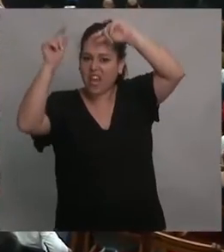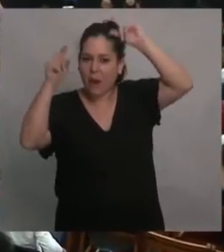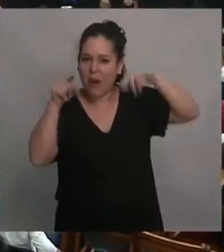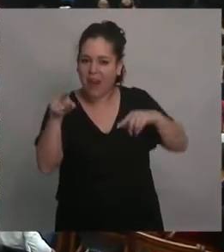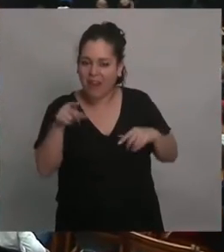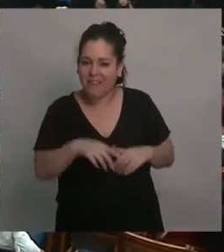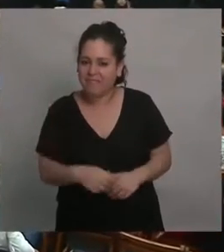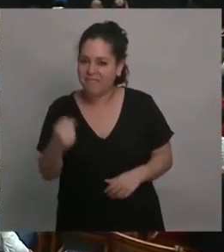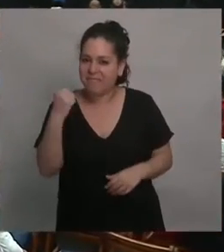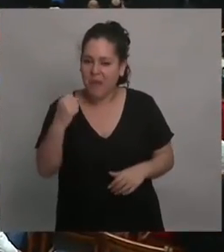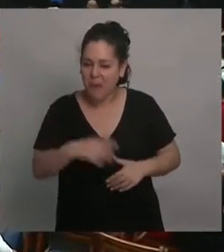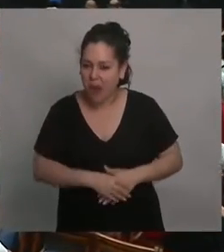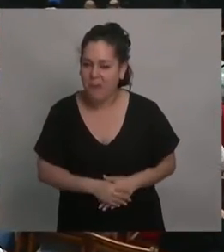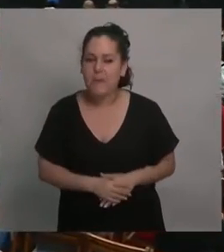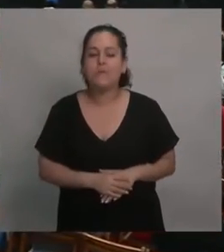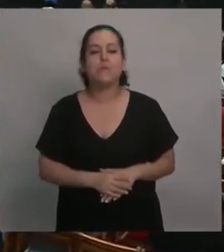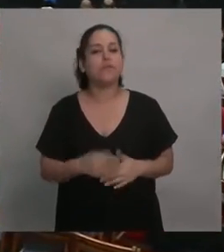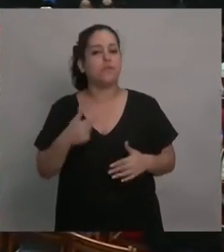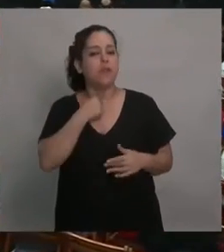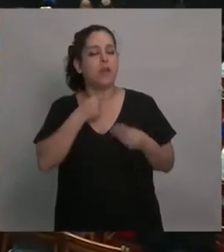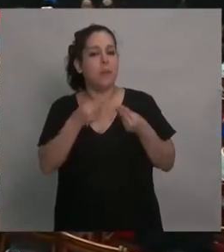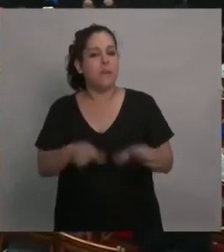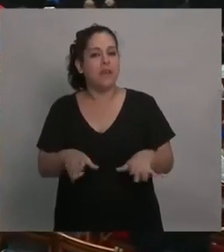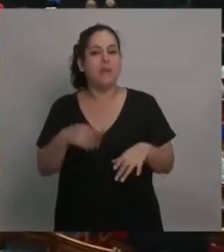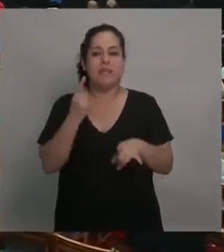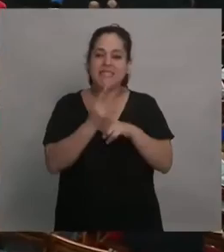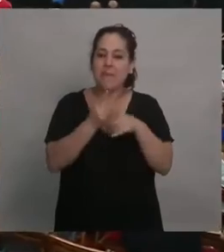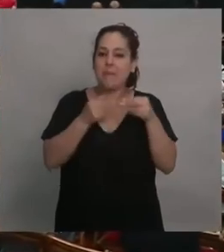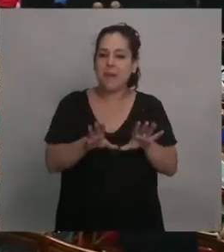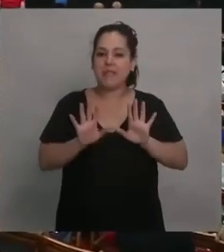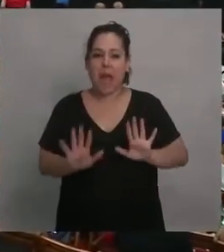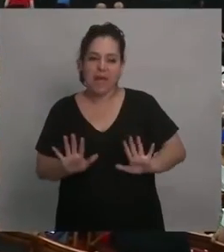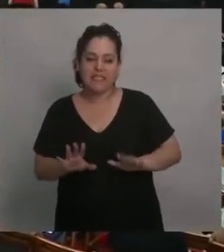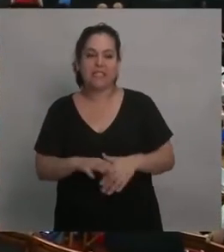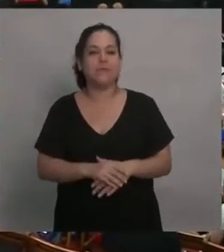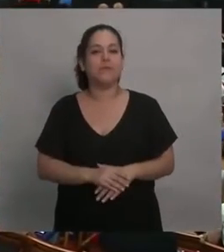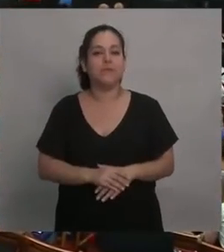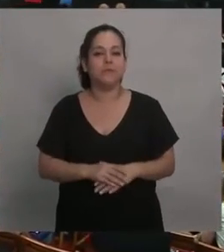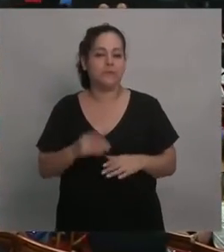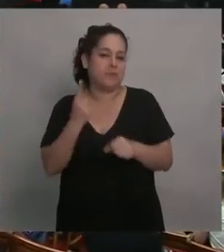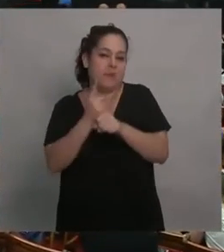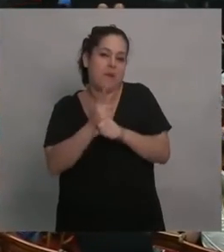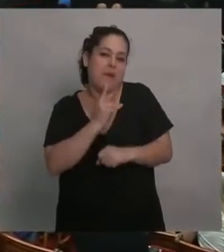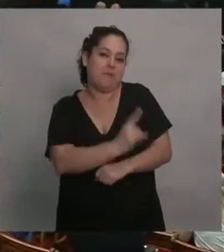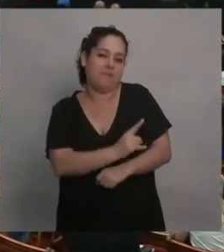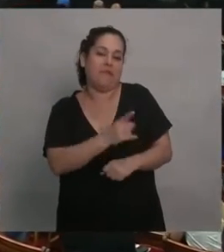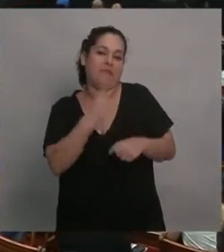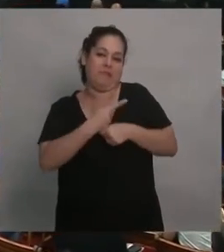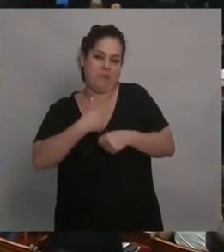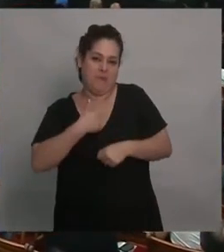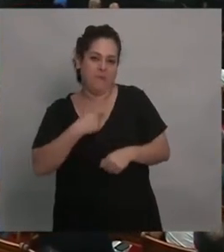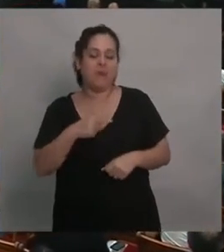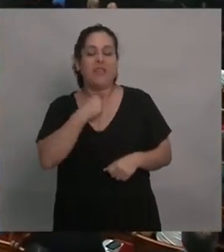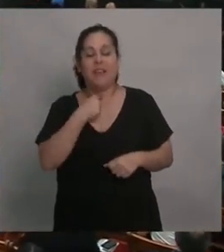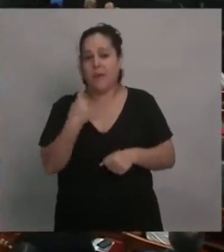Miren, yo quiero empezar, porque siempre empezamos así, por lo que dijo mi hermano Gerardo antes. Quiero empezar por darle